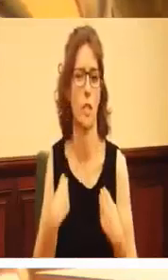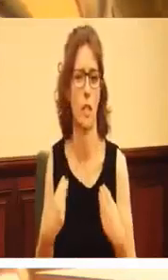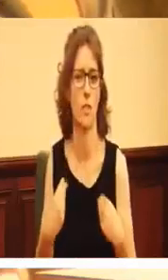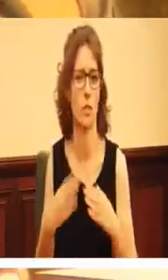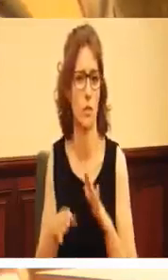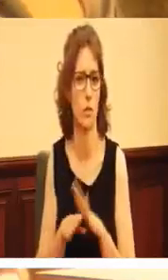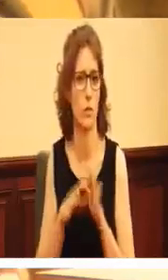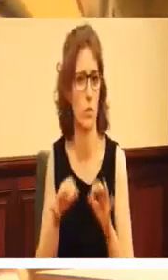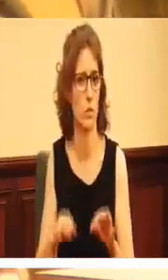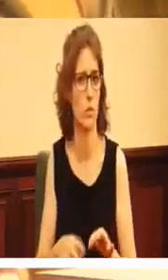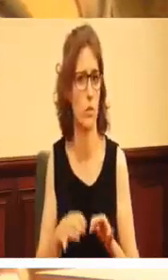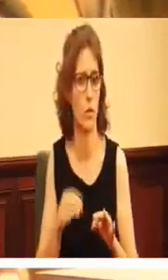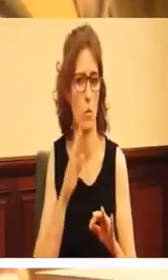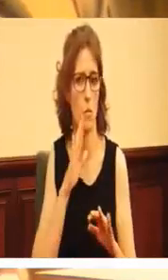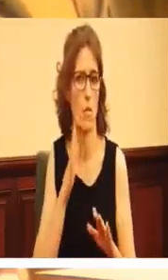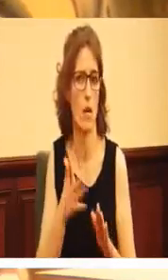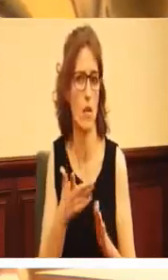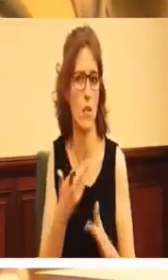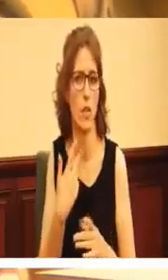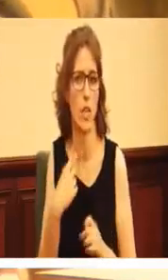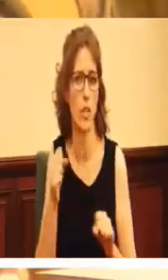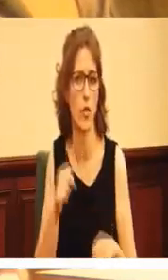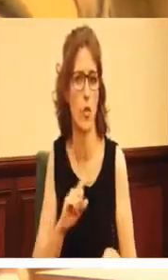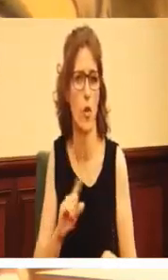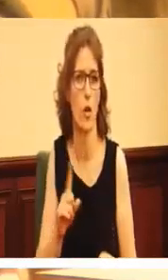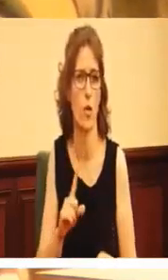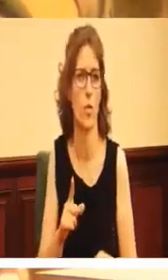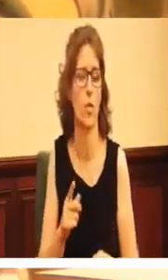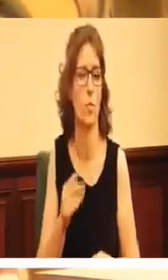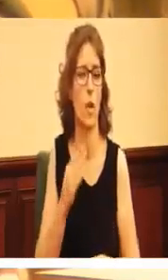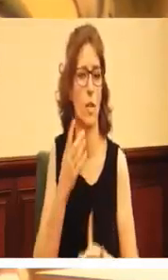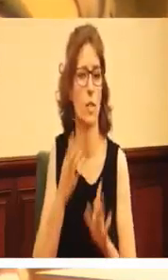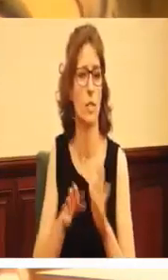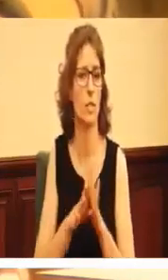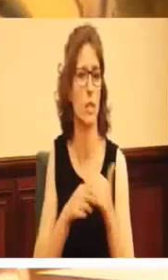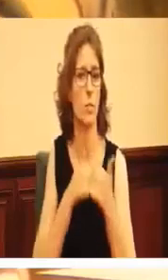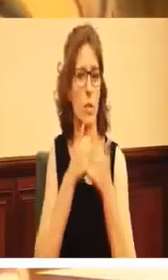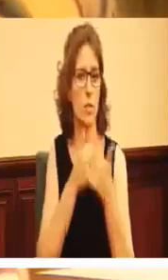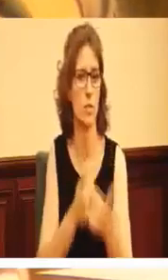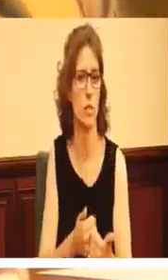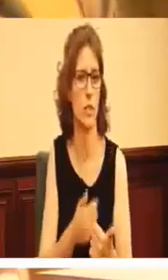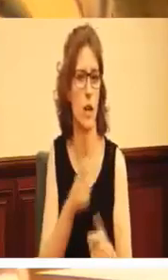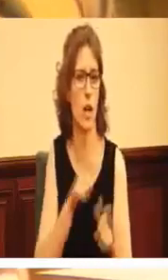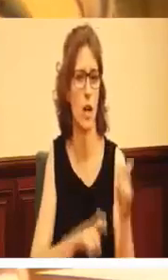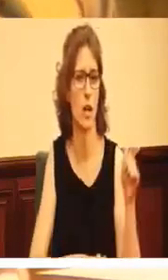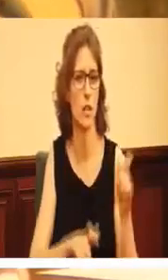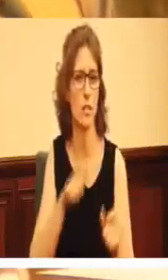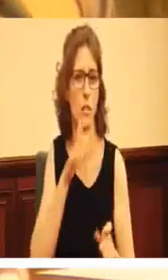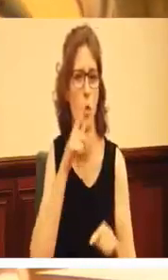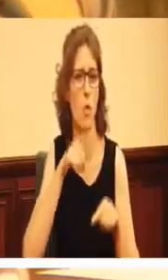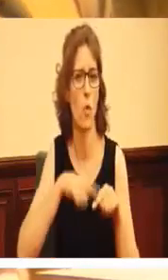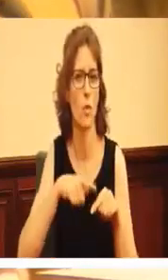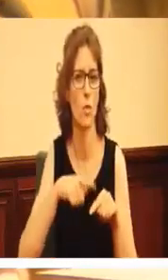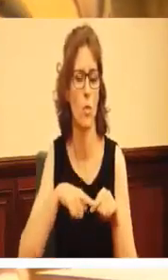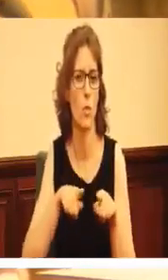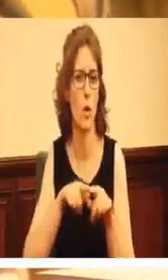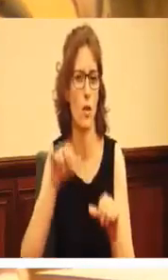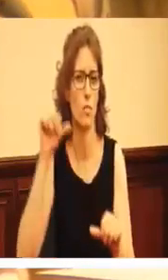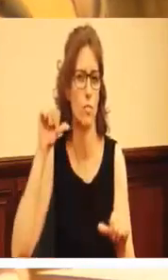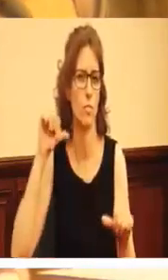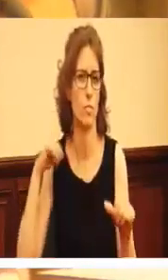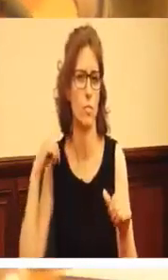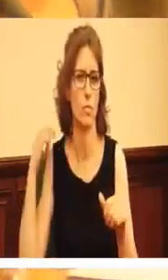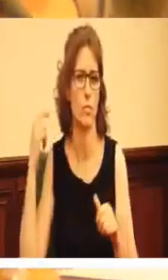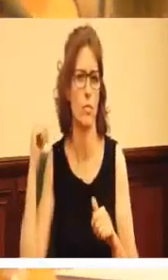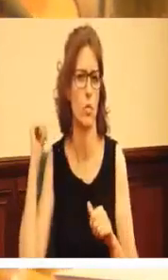les parece que hay que perseguir, torturar y encarcelar a personas por el hecho de ser homosexuales, como se hizo durante muchísimos